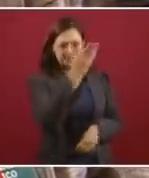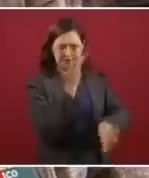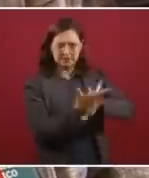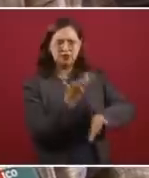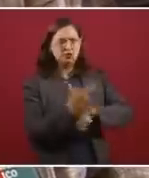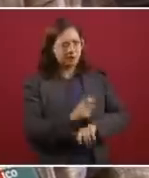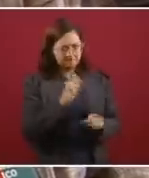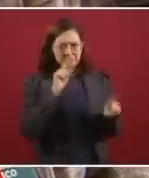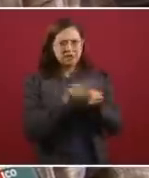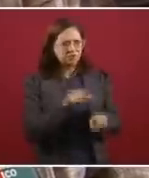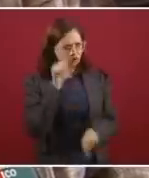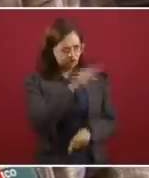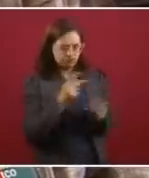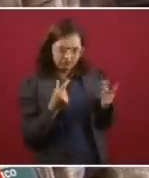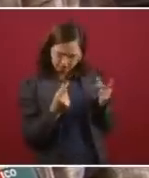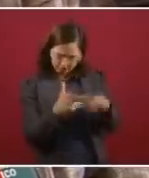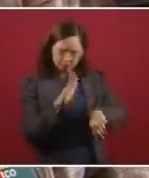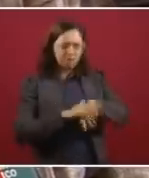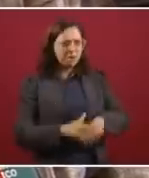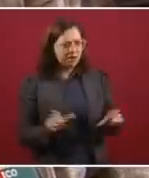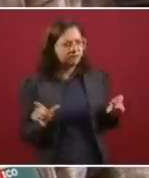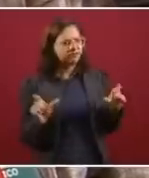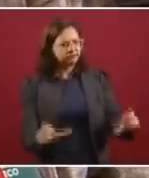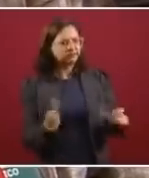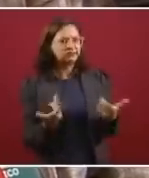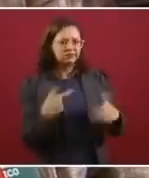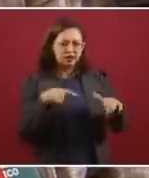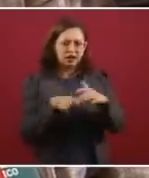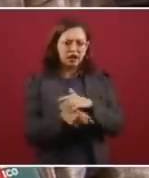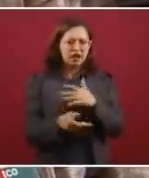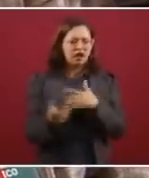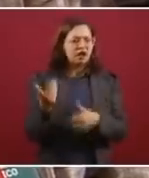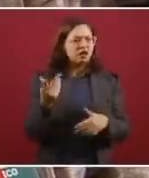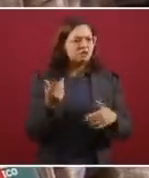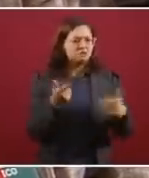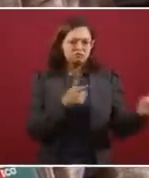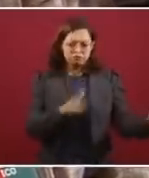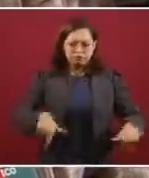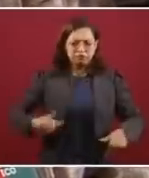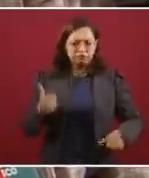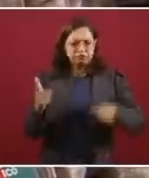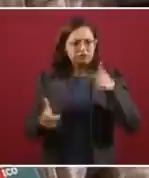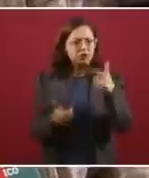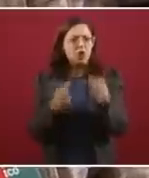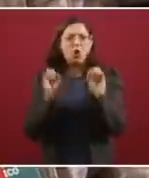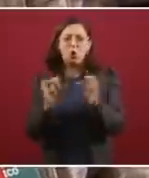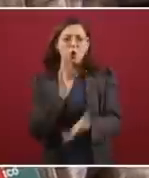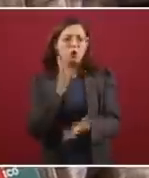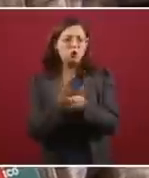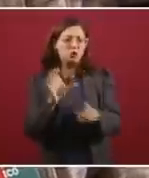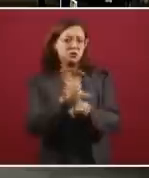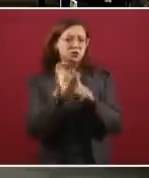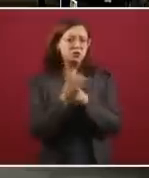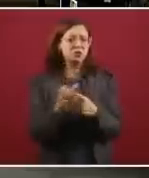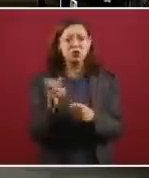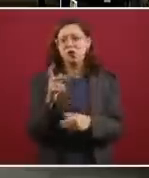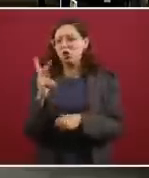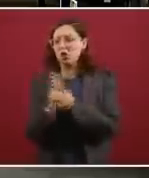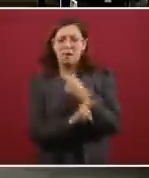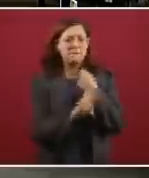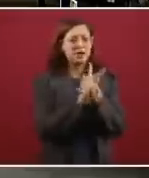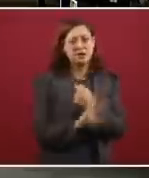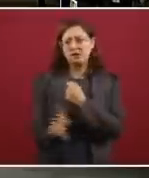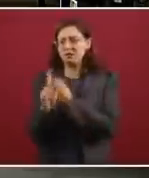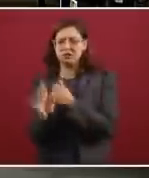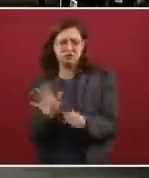de armas hagan más, o es suficiente con lo que se va a hacer con la creación de esta, pues, de esta comisión binacional. Muchas gracias. Tienen que hacer